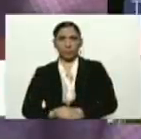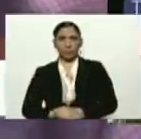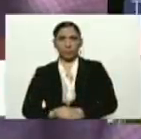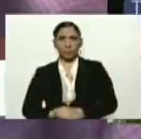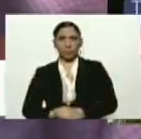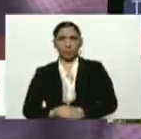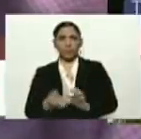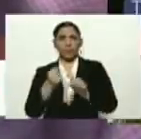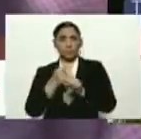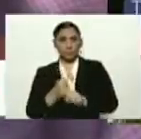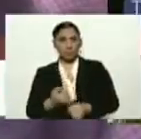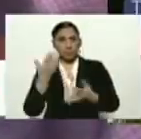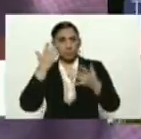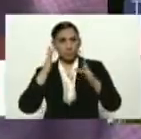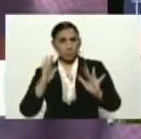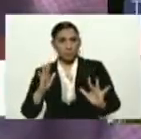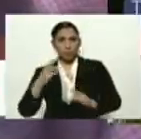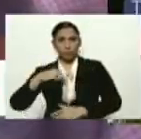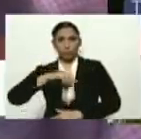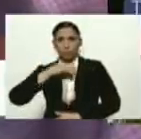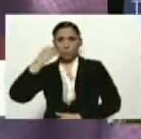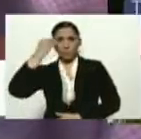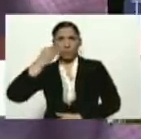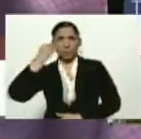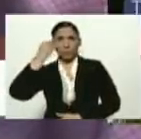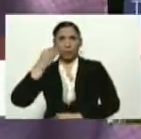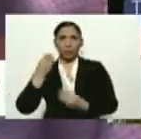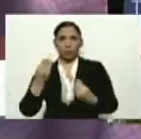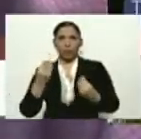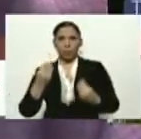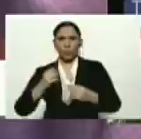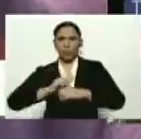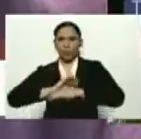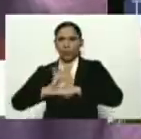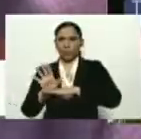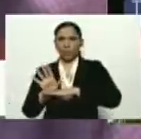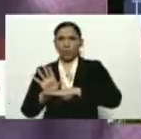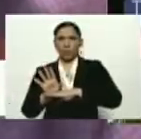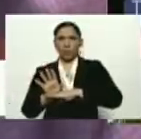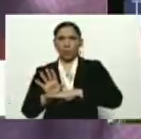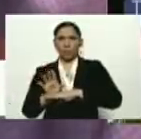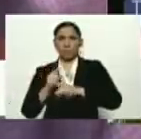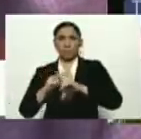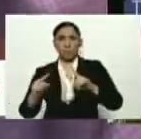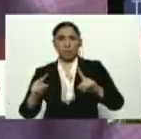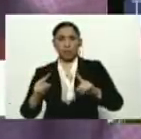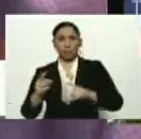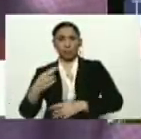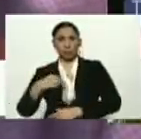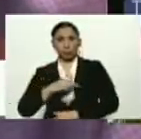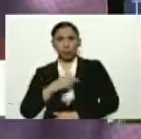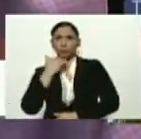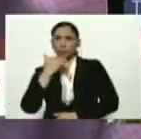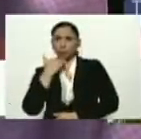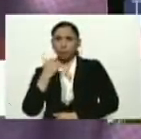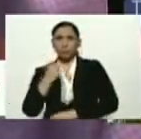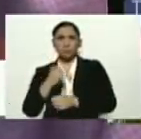esperamos que sea así, estamos como nación fuera del ALBA, pero pronto volveremos.